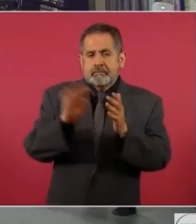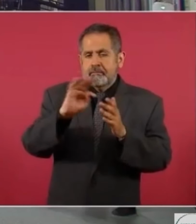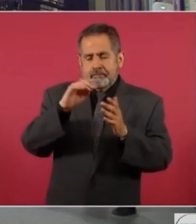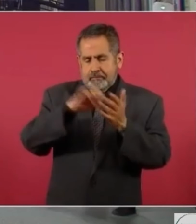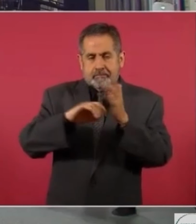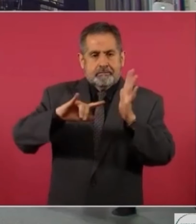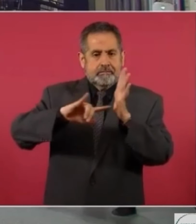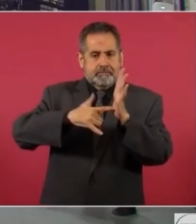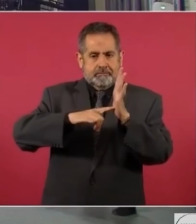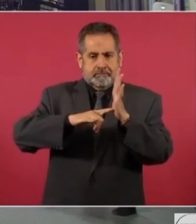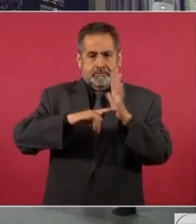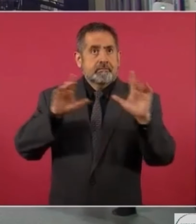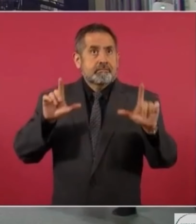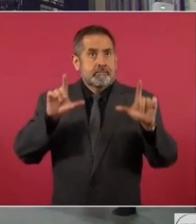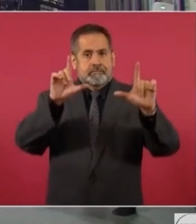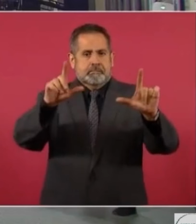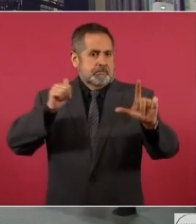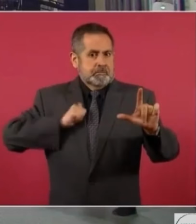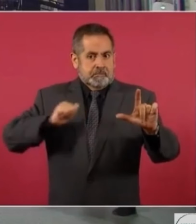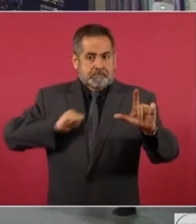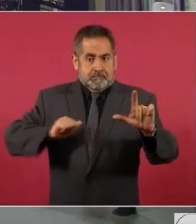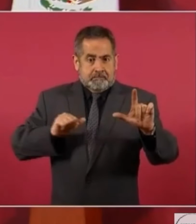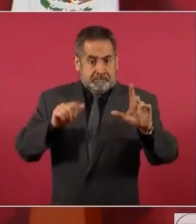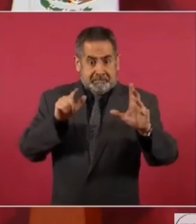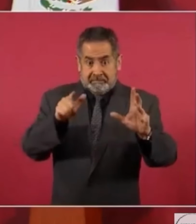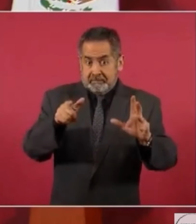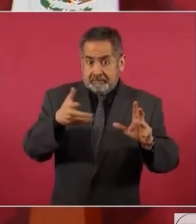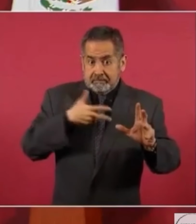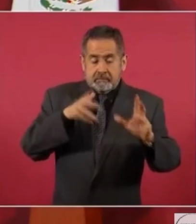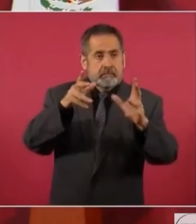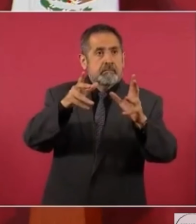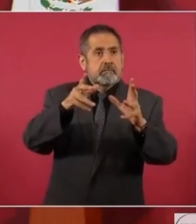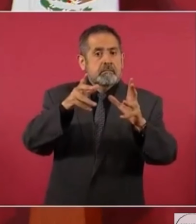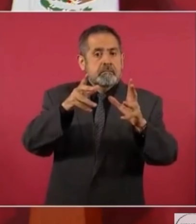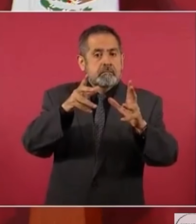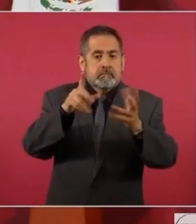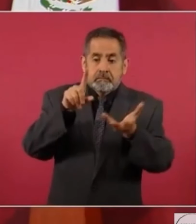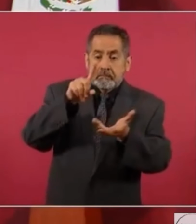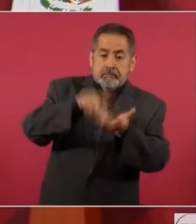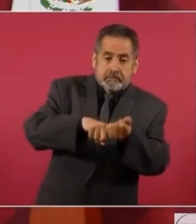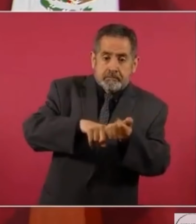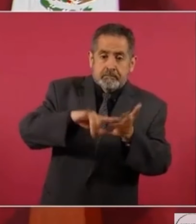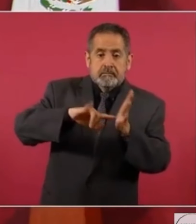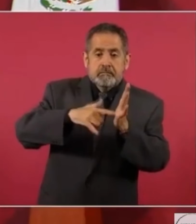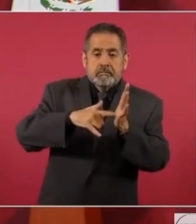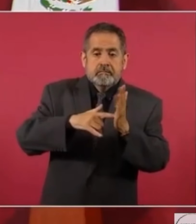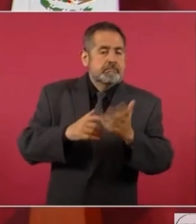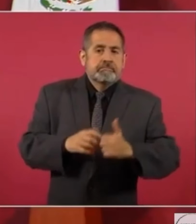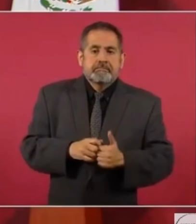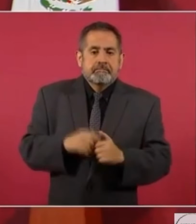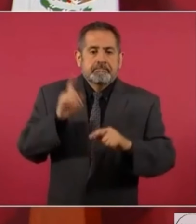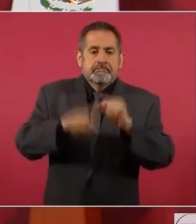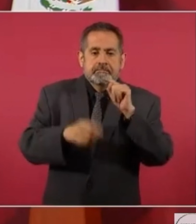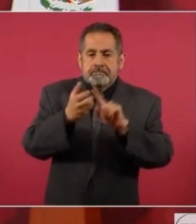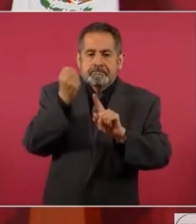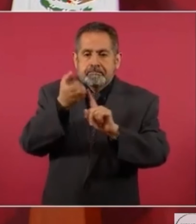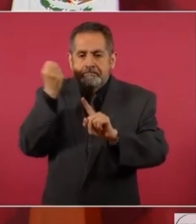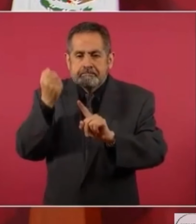antiguo. Pero ya lo que tiene adentro ya no